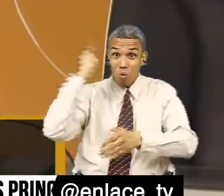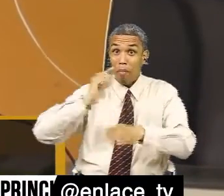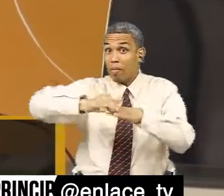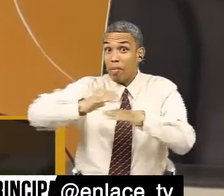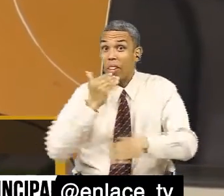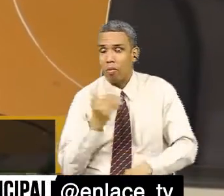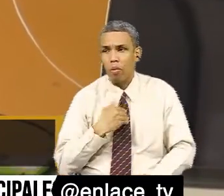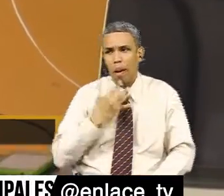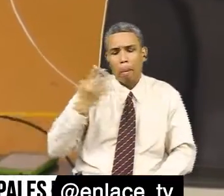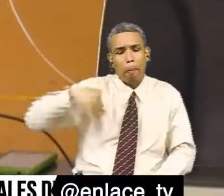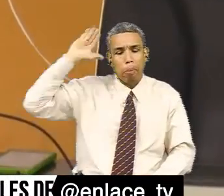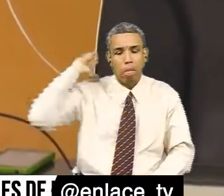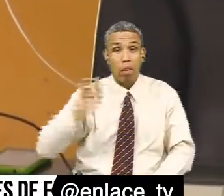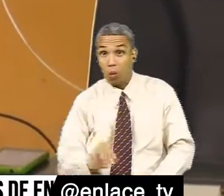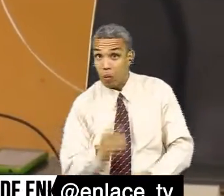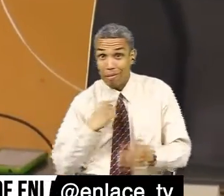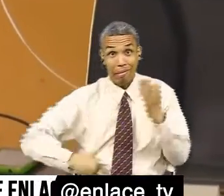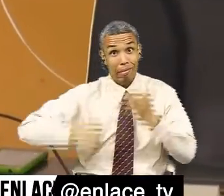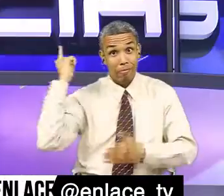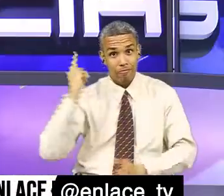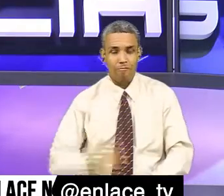para evitar hechos que lamentar.